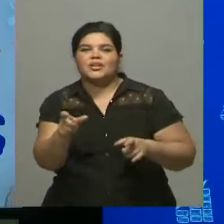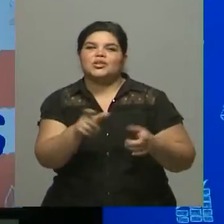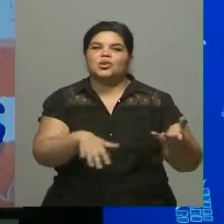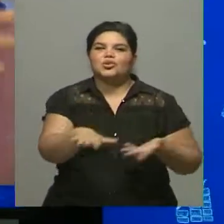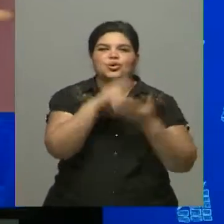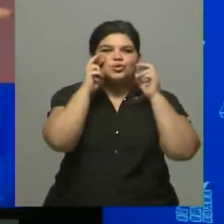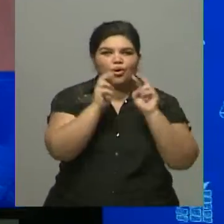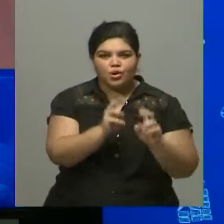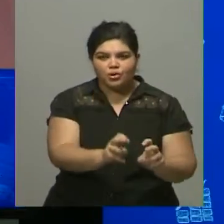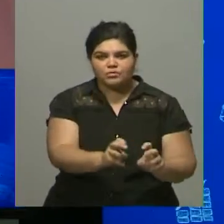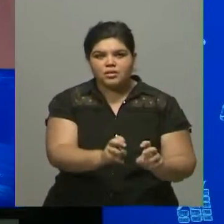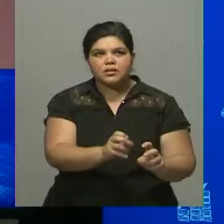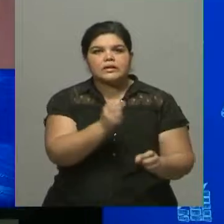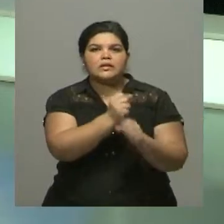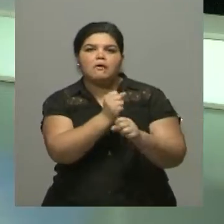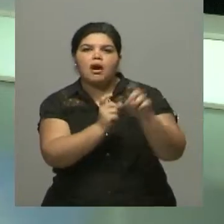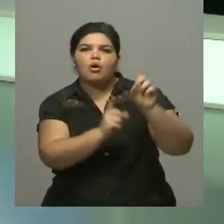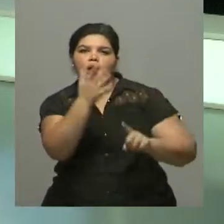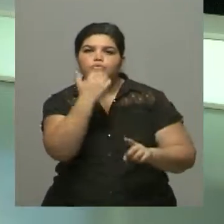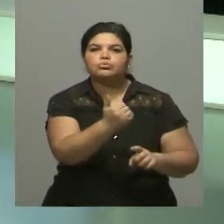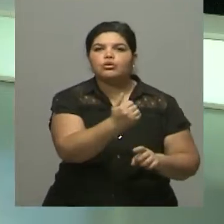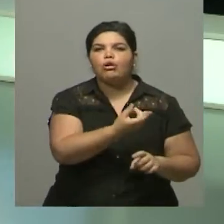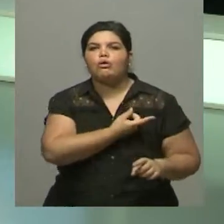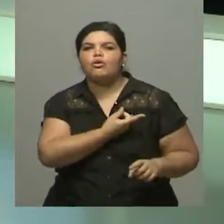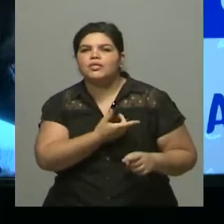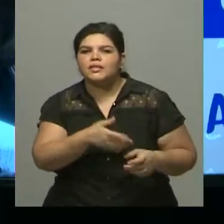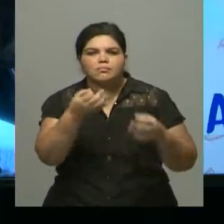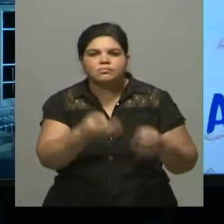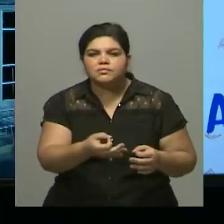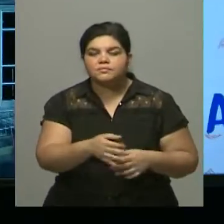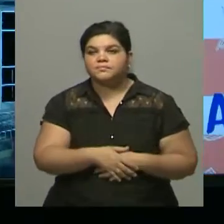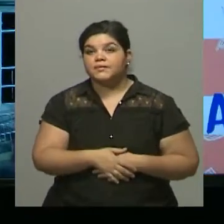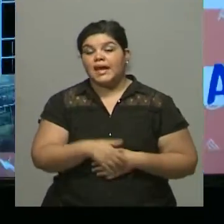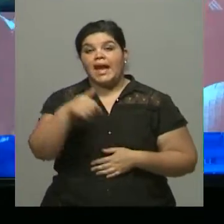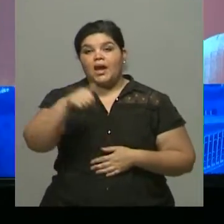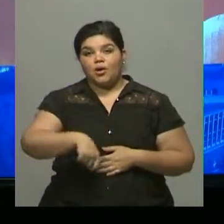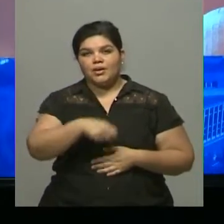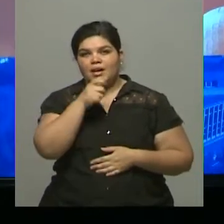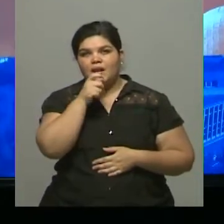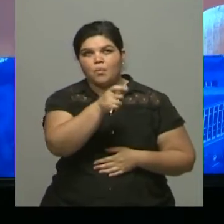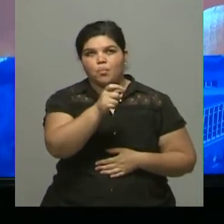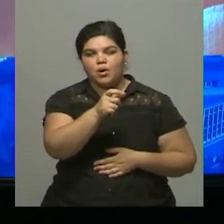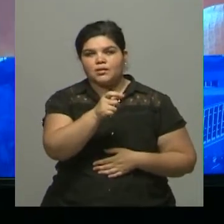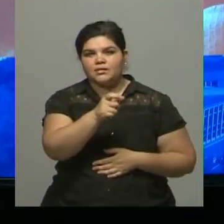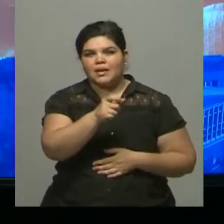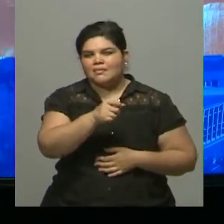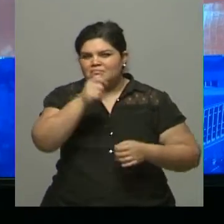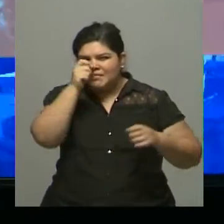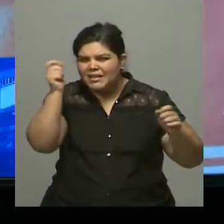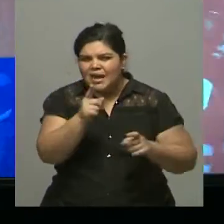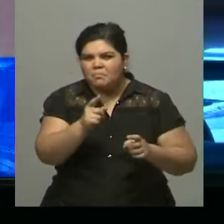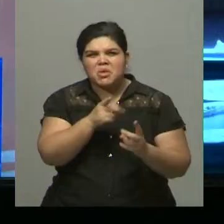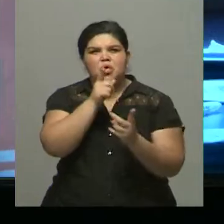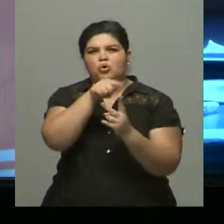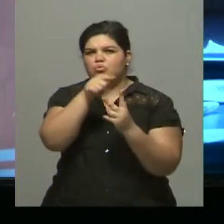algunos trabajos. ¿En qué áreas, por ejemplo? Bueno, ahí en este momento, así rápido, por ahí contesto dos. Una tiene que ver con todo